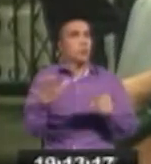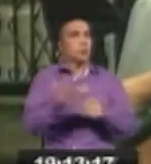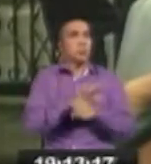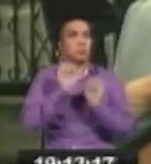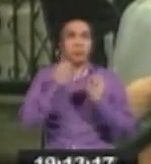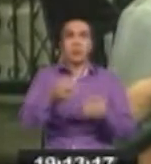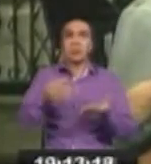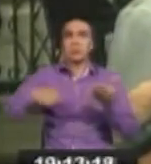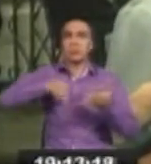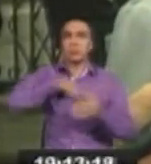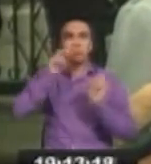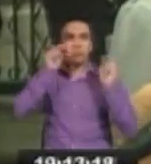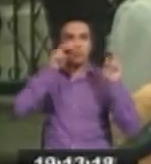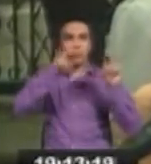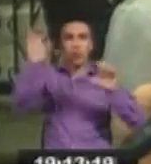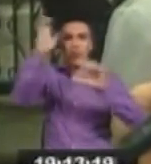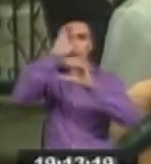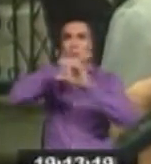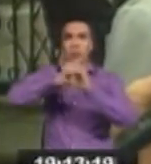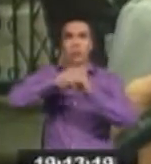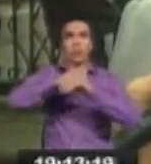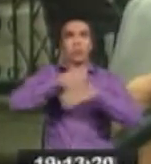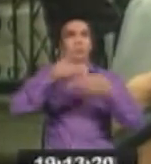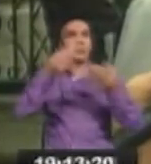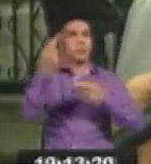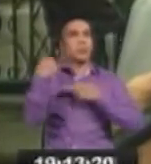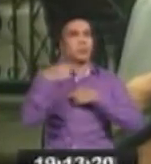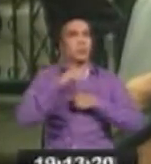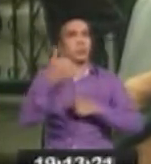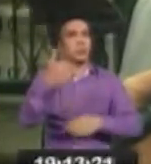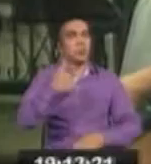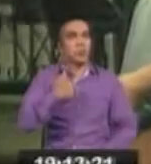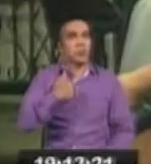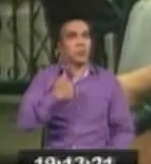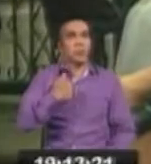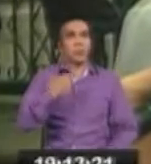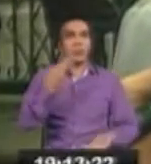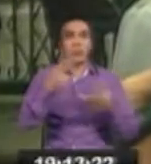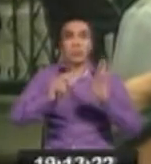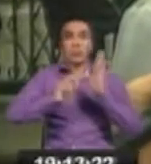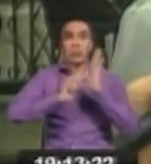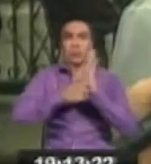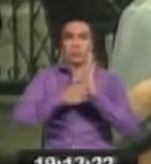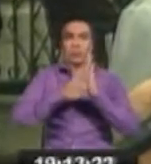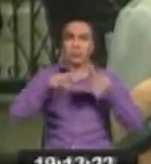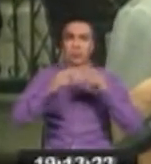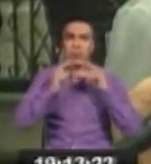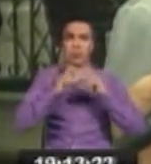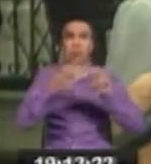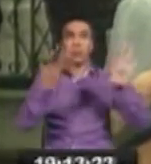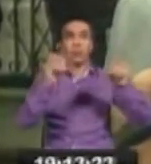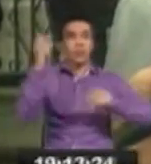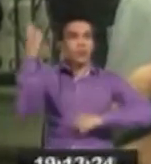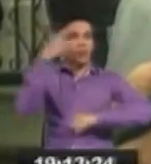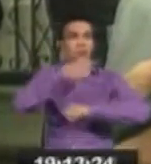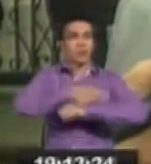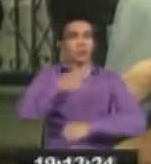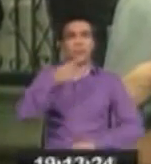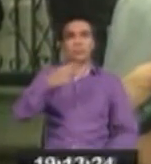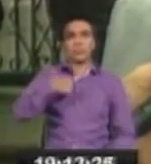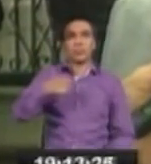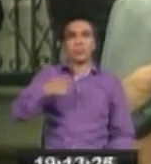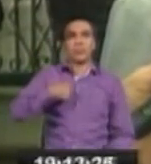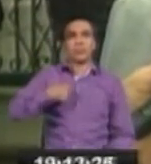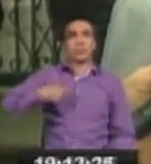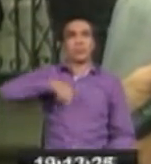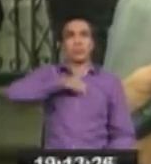pueden conducir a la búsqueda de otras responsabilidades. Y el contralor, que ha iniciado una investigación de 90 días, me dice que